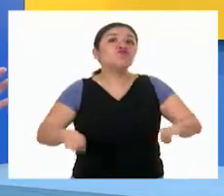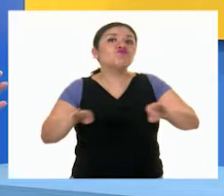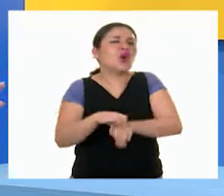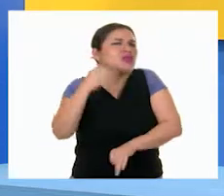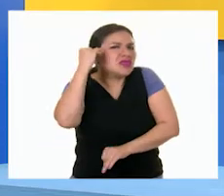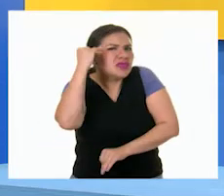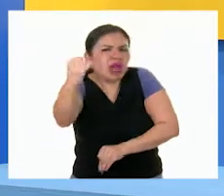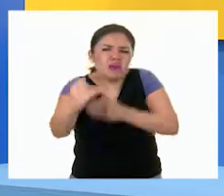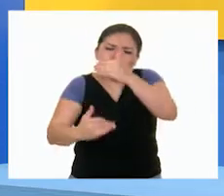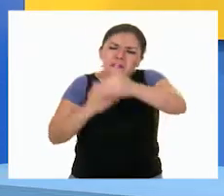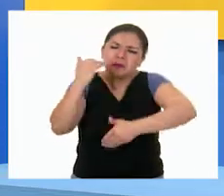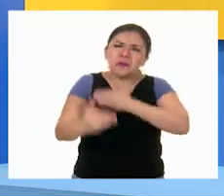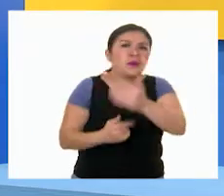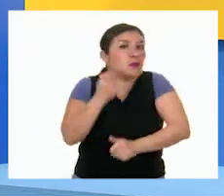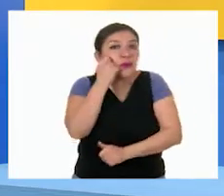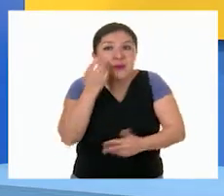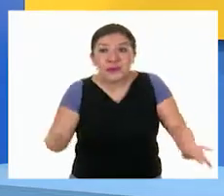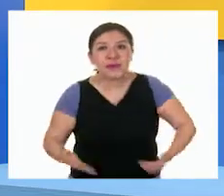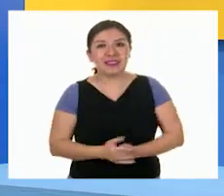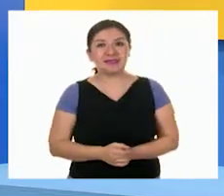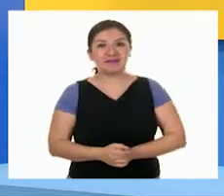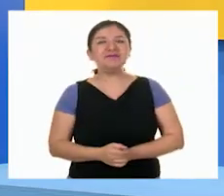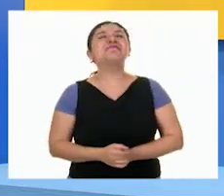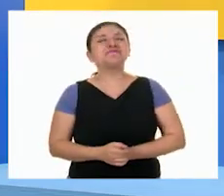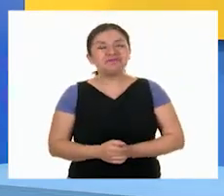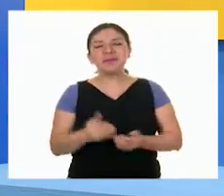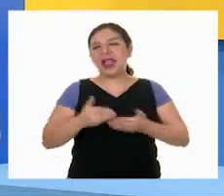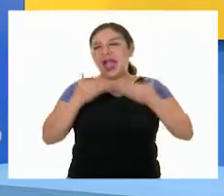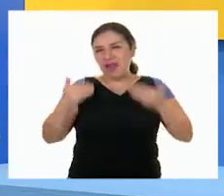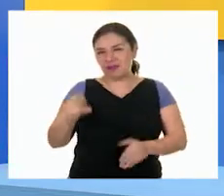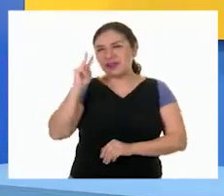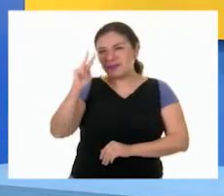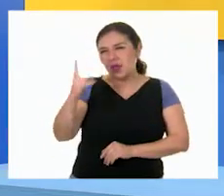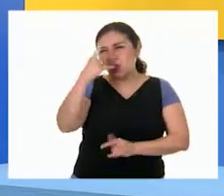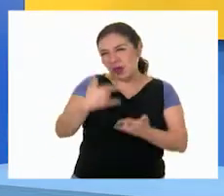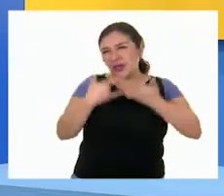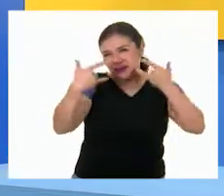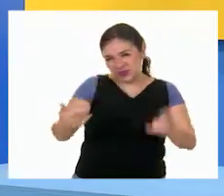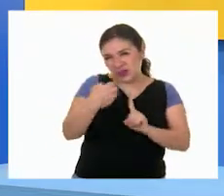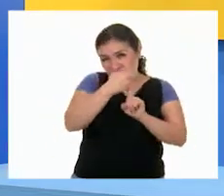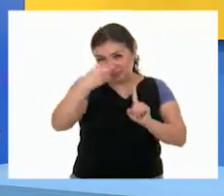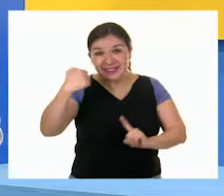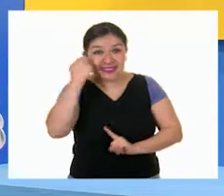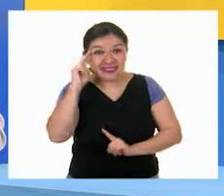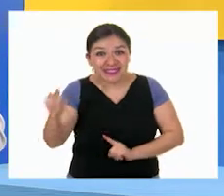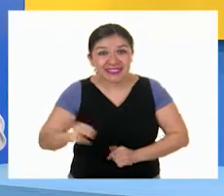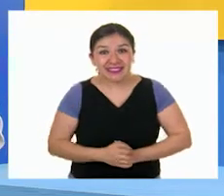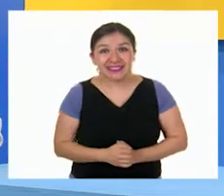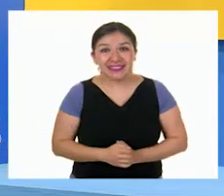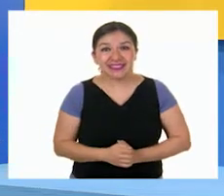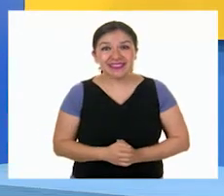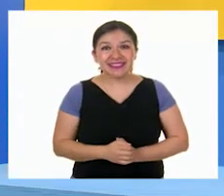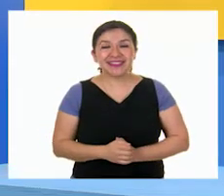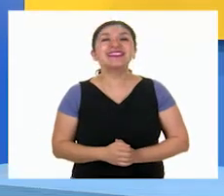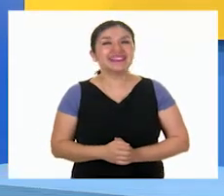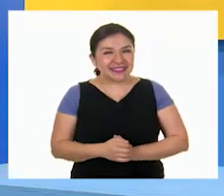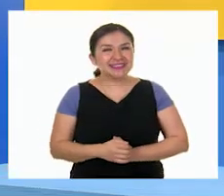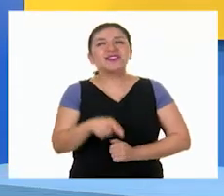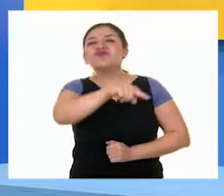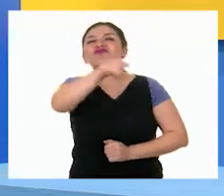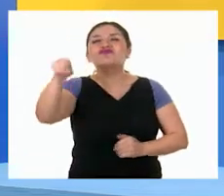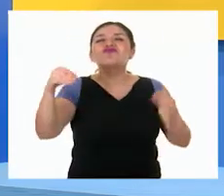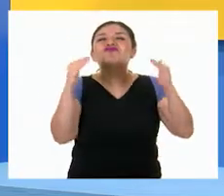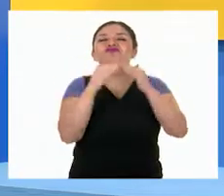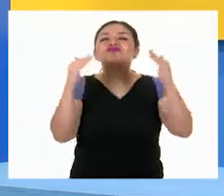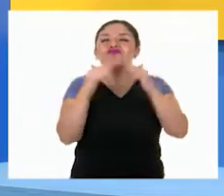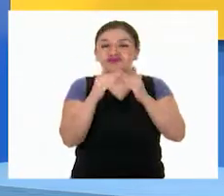época. Y ahora, ¿qué les parece si escuchamos una fábula? ¿Les gustaría? Sí. ¿A ustedes en casa,